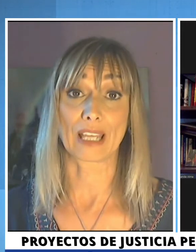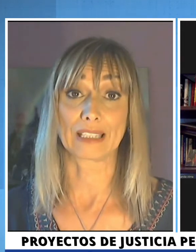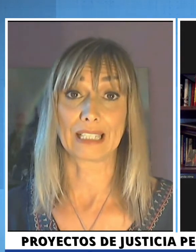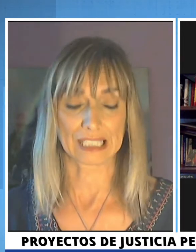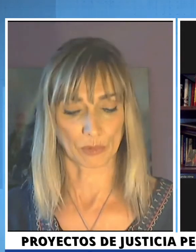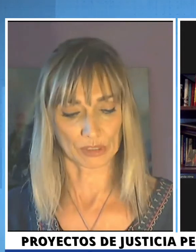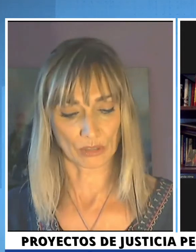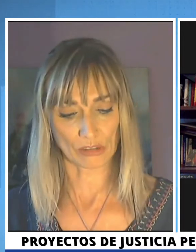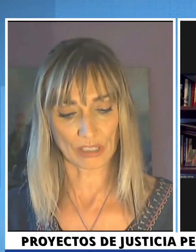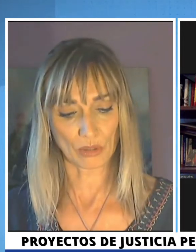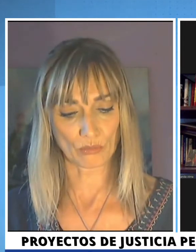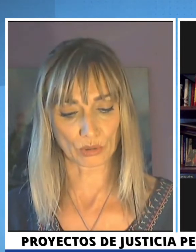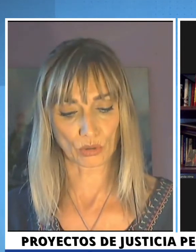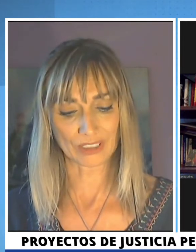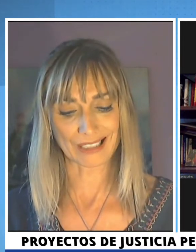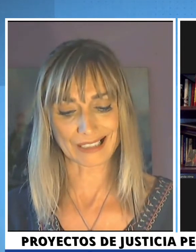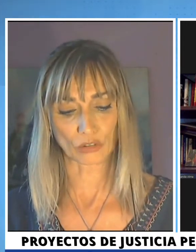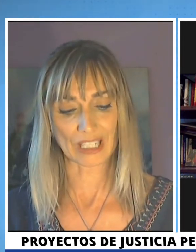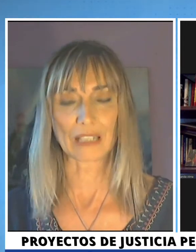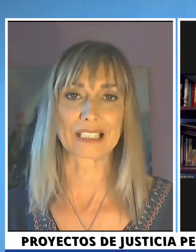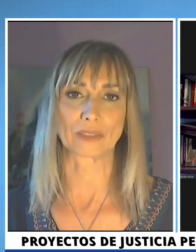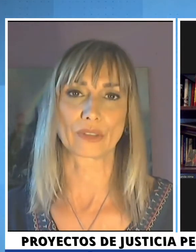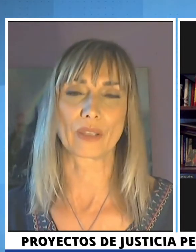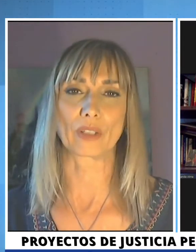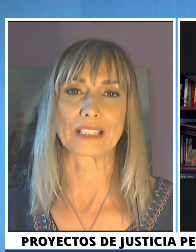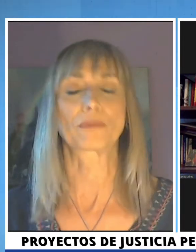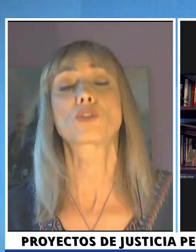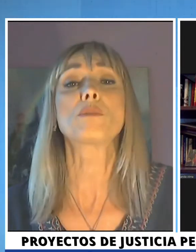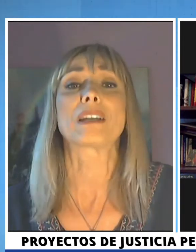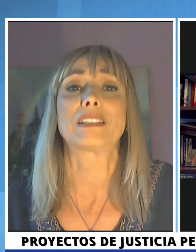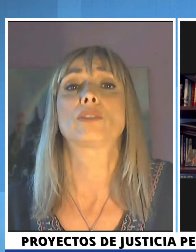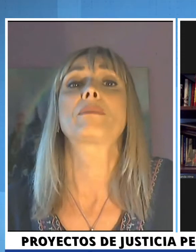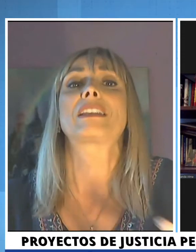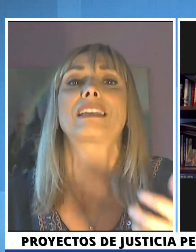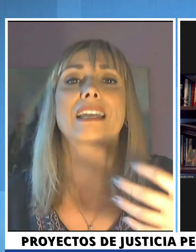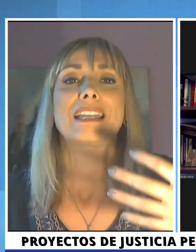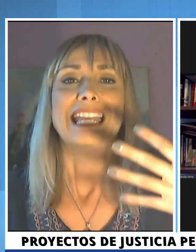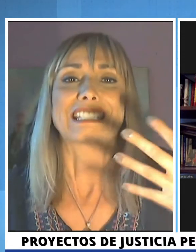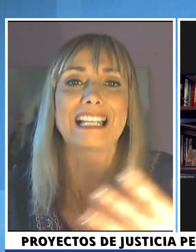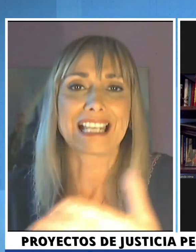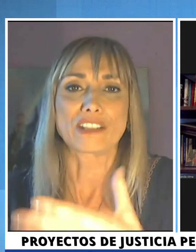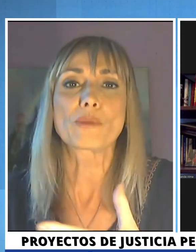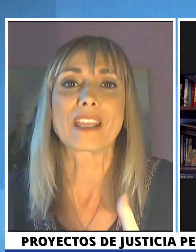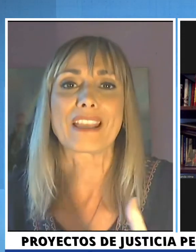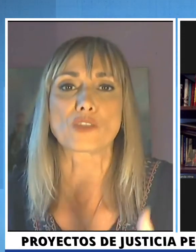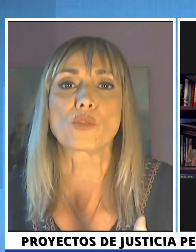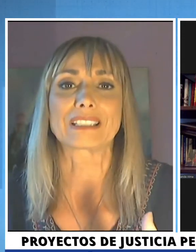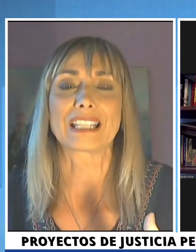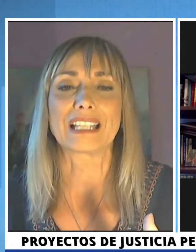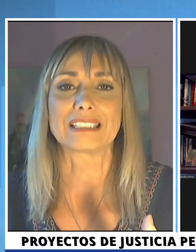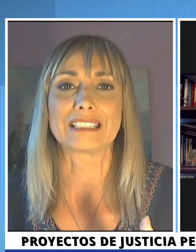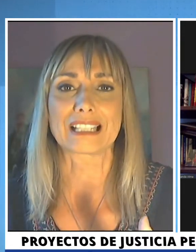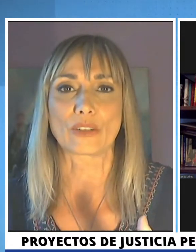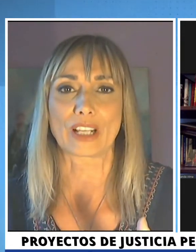una de las expositoras hoy, habló de un protocolo intersectorial para situaciones de violencia. Porque yo me imagino, está bien, está la enorme ayuda que te dan